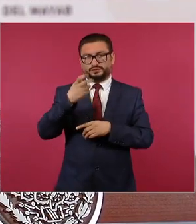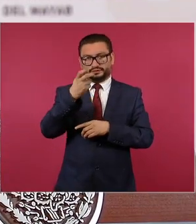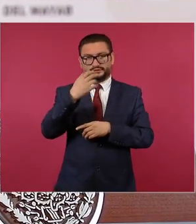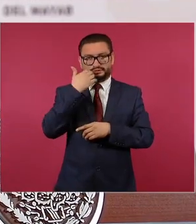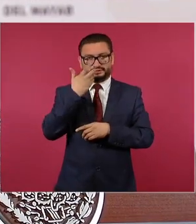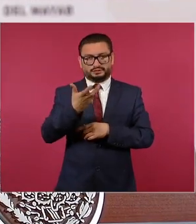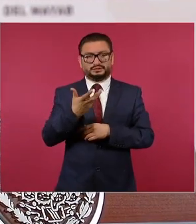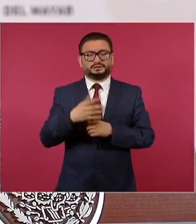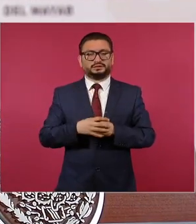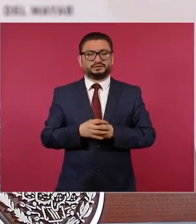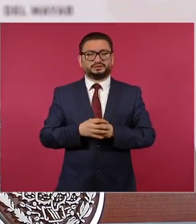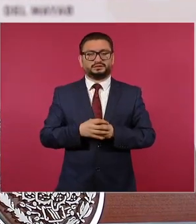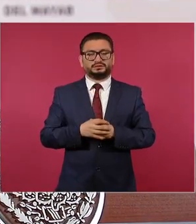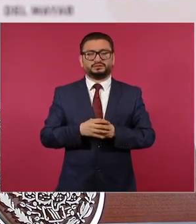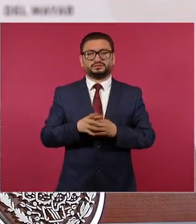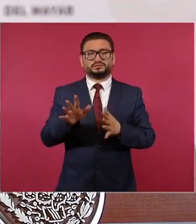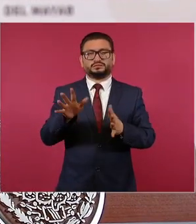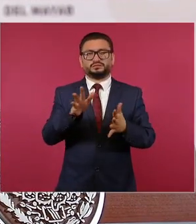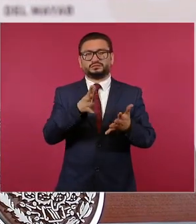Son